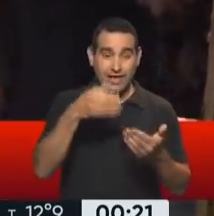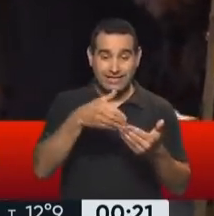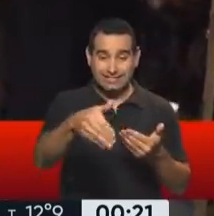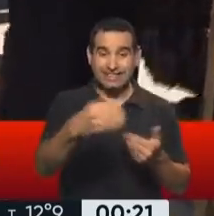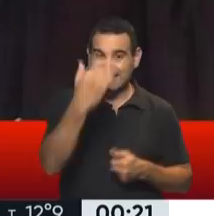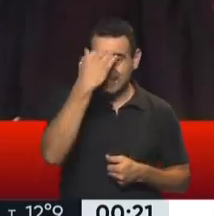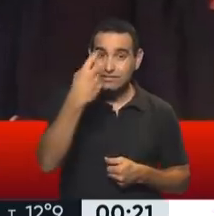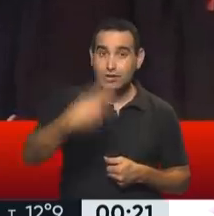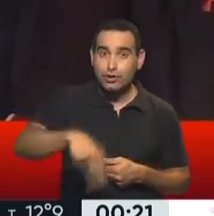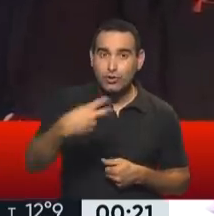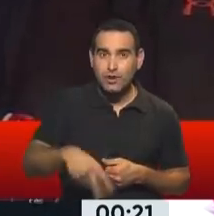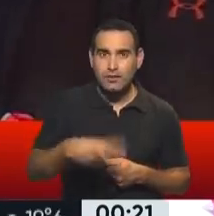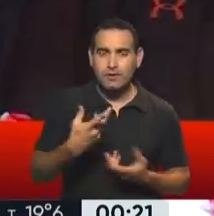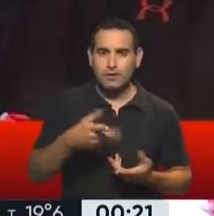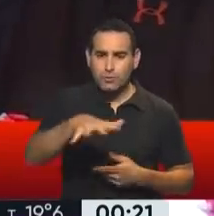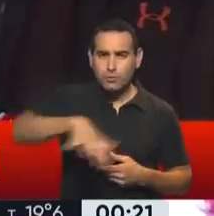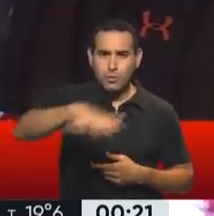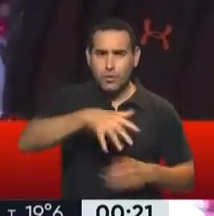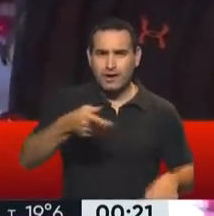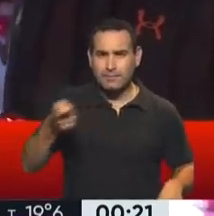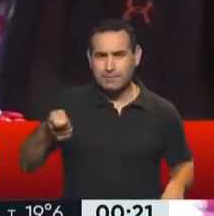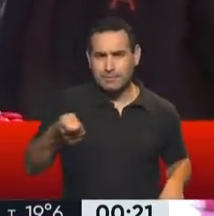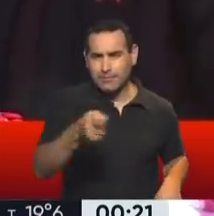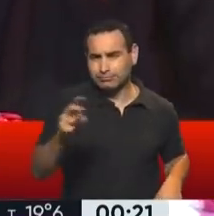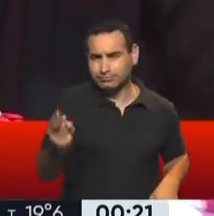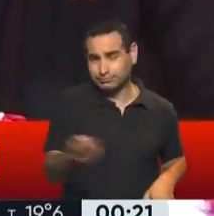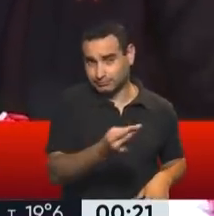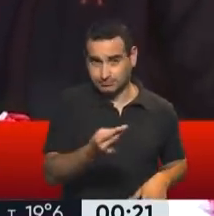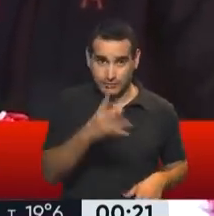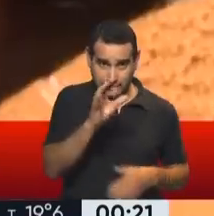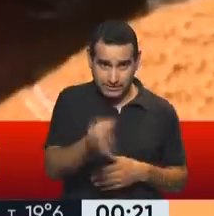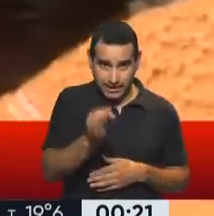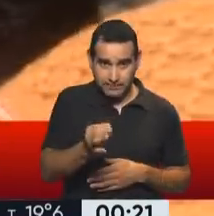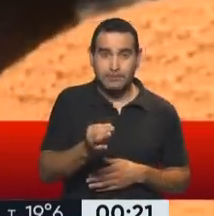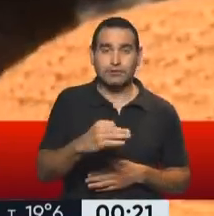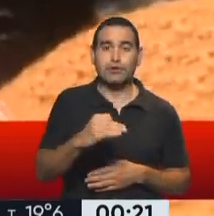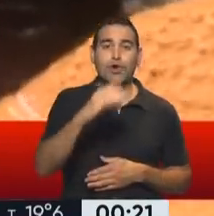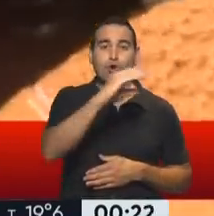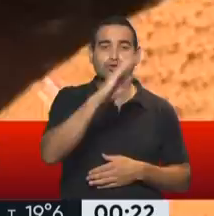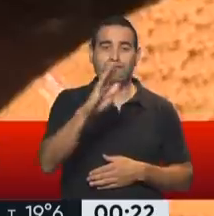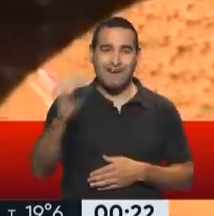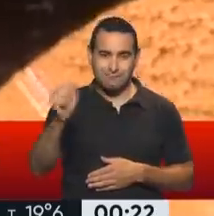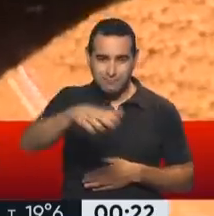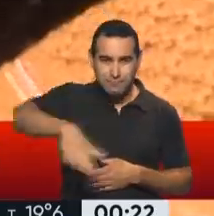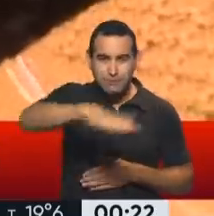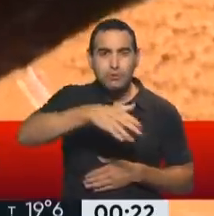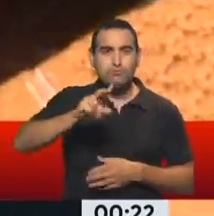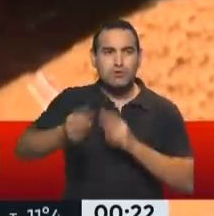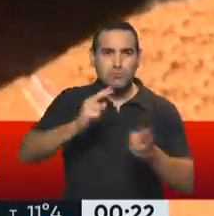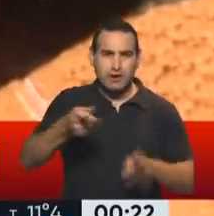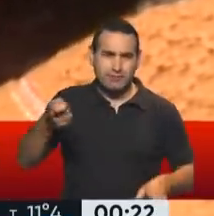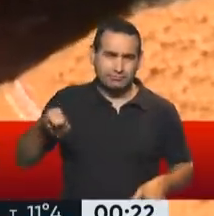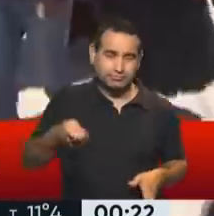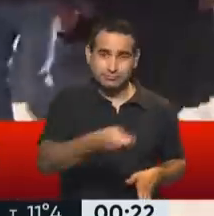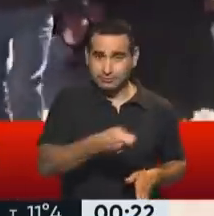noviembre, tuvimos la masacre de Sacaba. La masacre de Sacaba, como sabemos, fue en Cochabamba, donde murieron asesinadas en